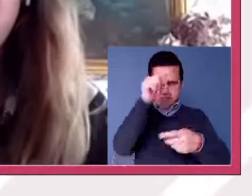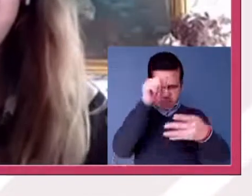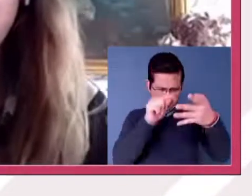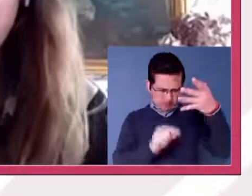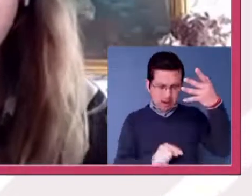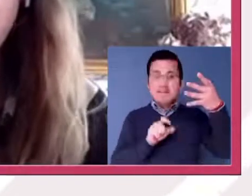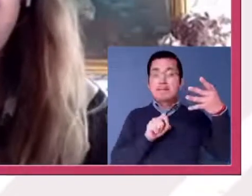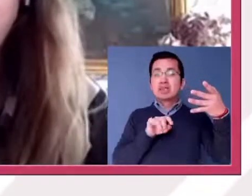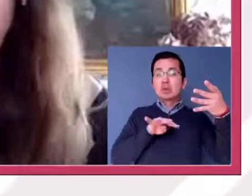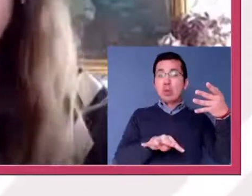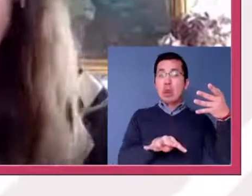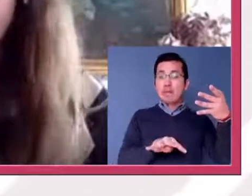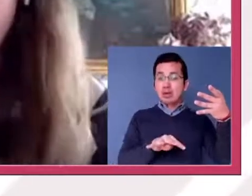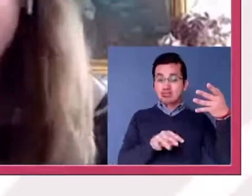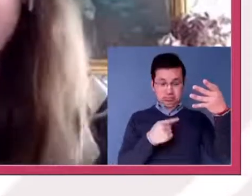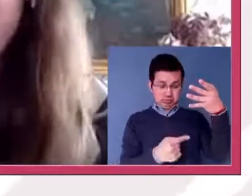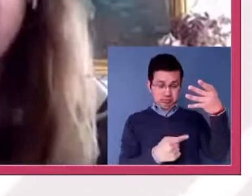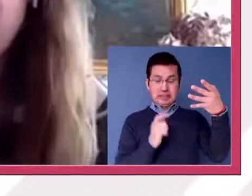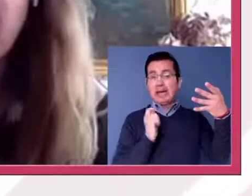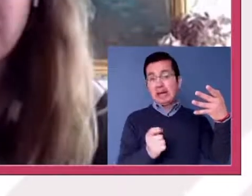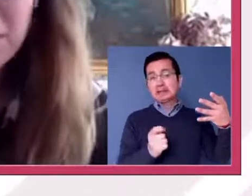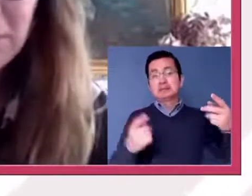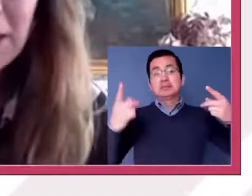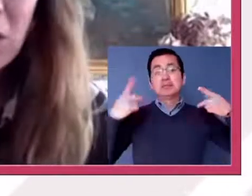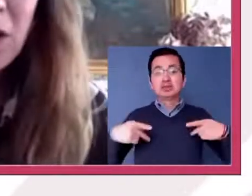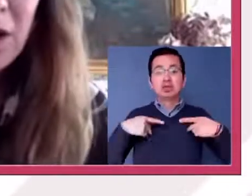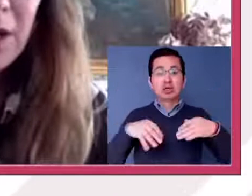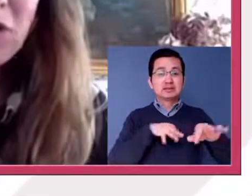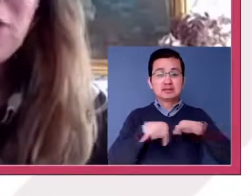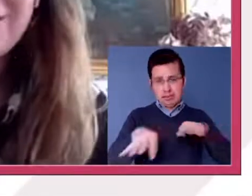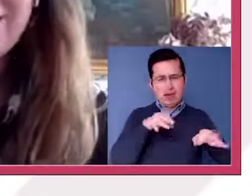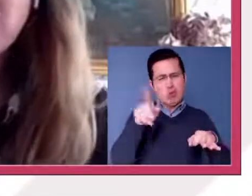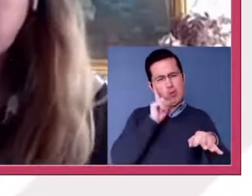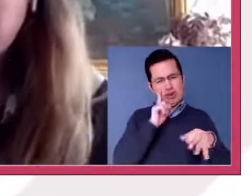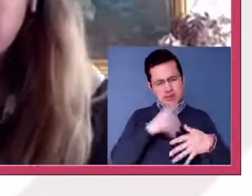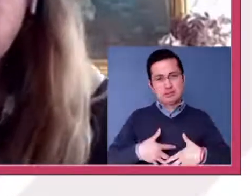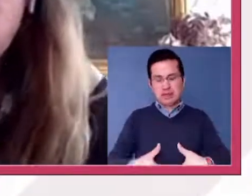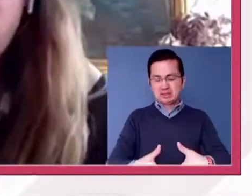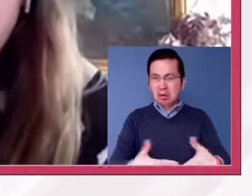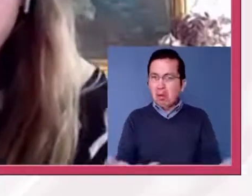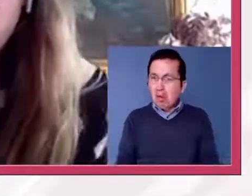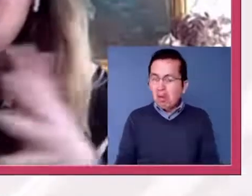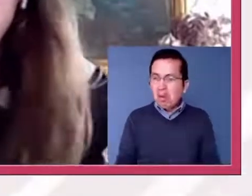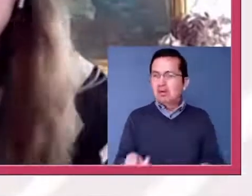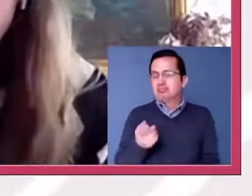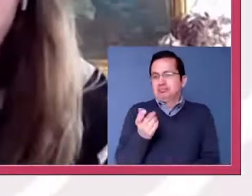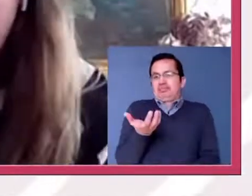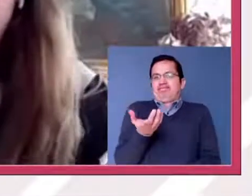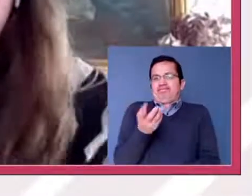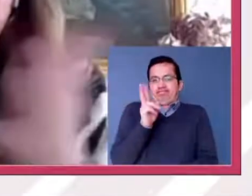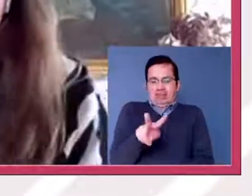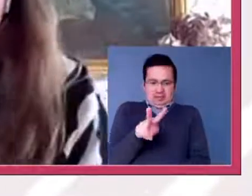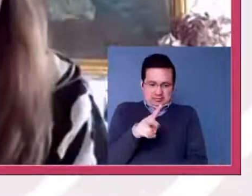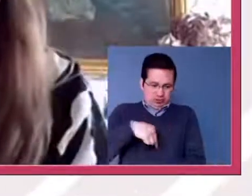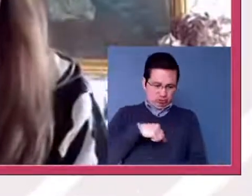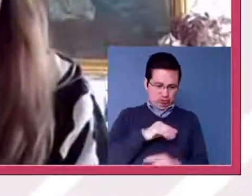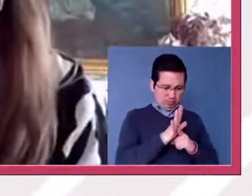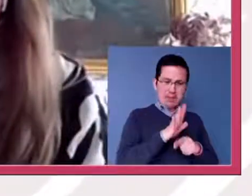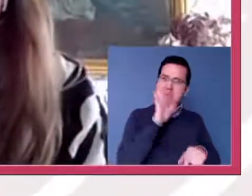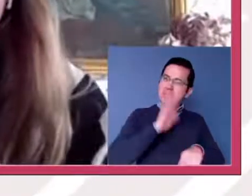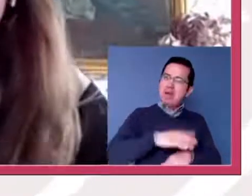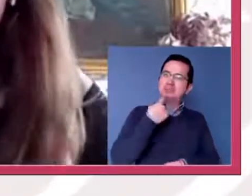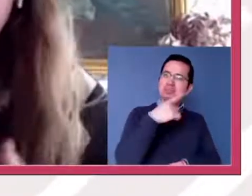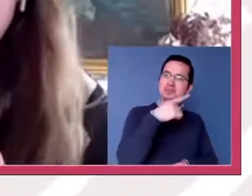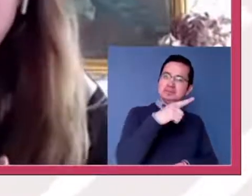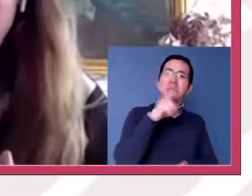las mujeres embarazadas o las empleadas embarazadas también, ¿no? Entonces, esto es algo que nos choca. Y por el otro